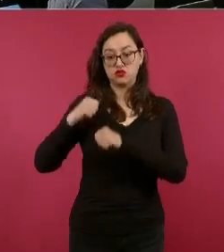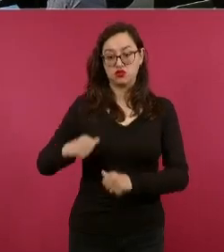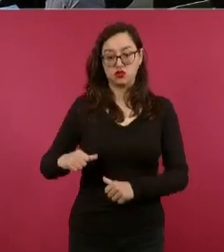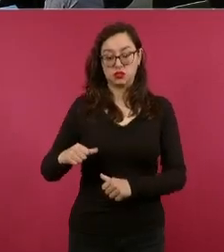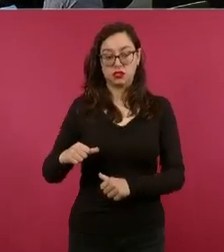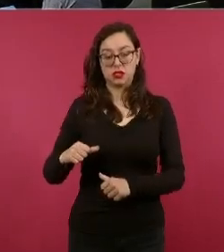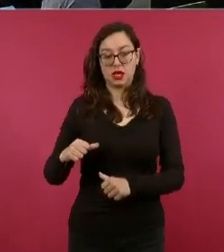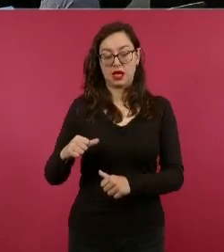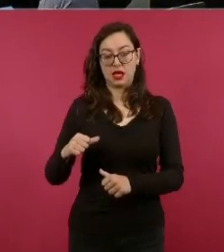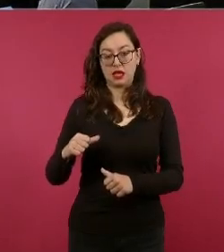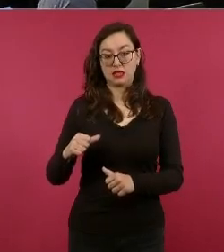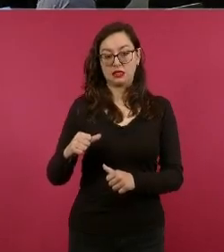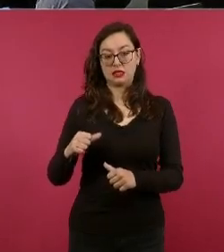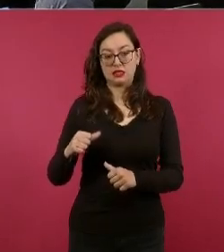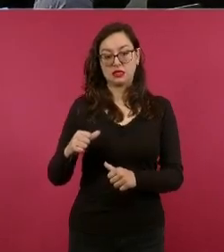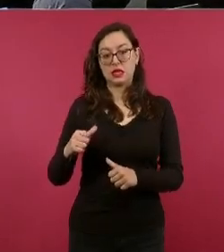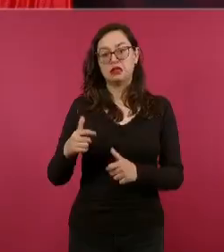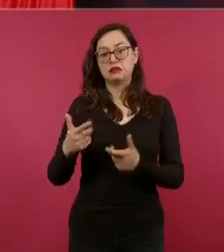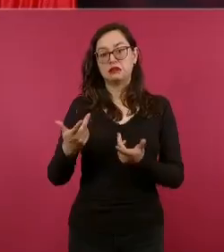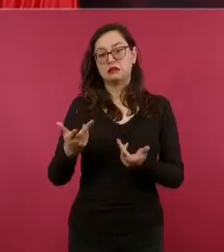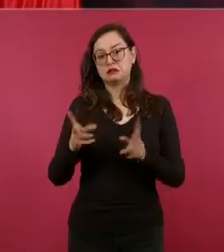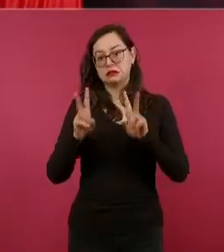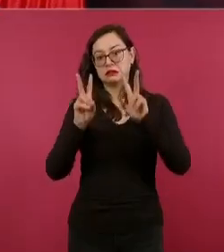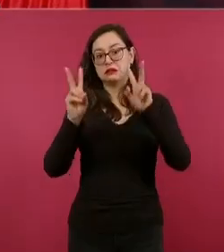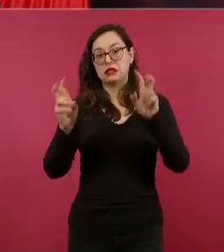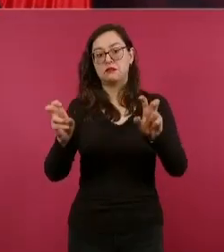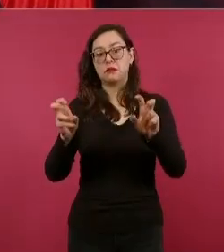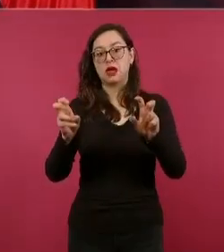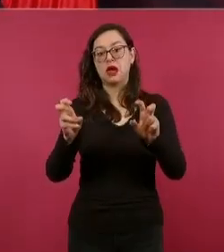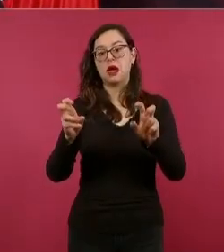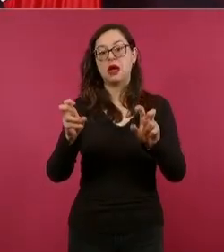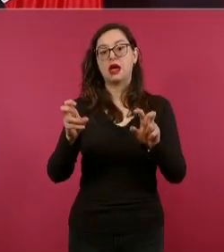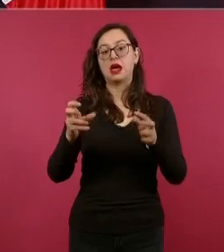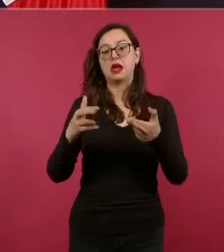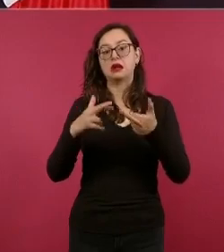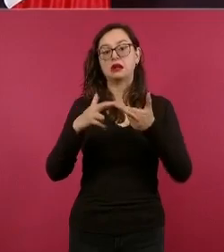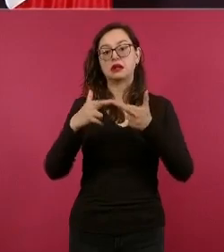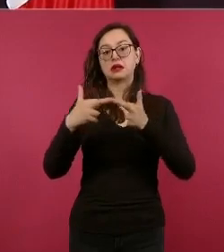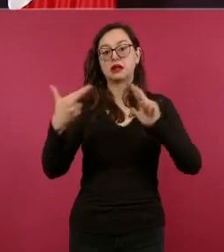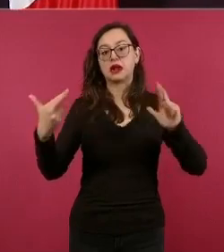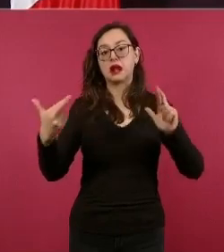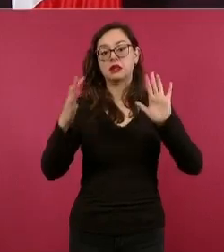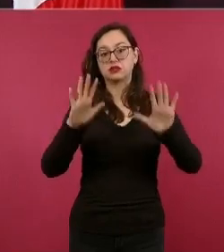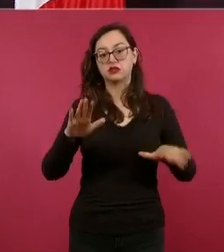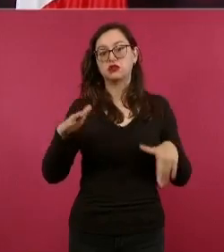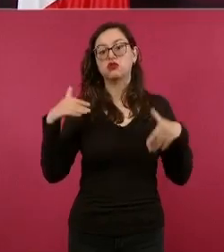en cuanto a la diplomacia del gobierno chino en el mundo.